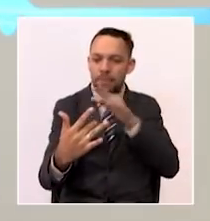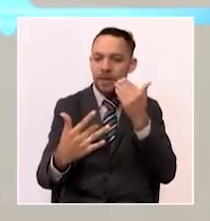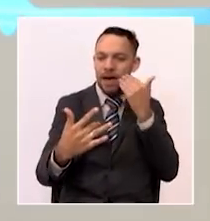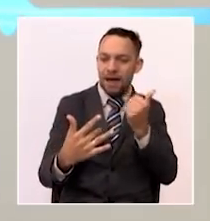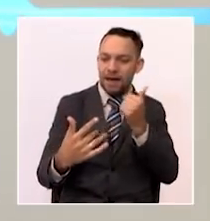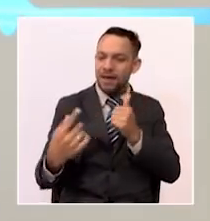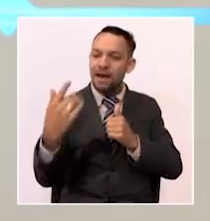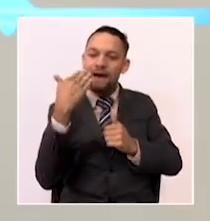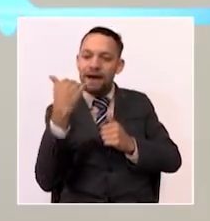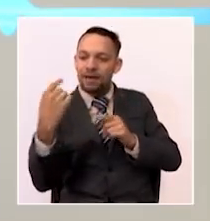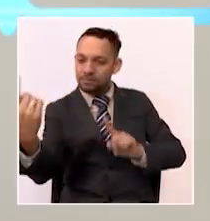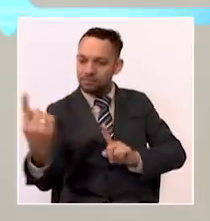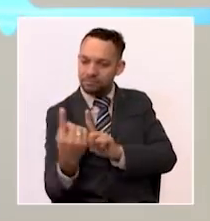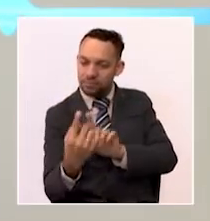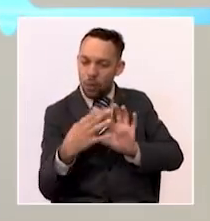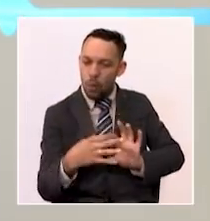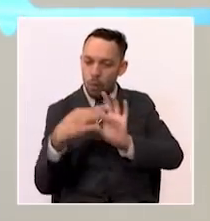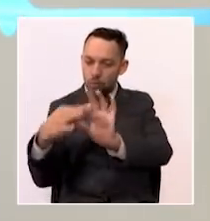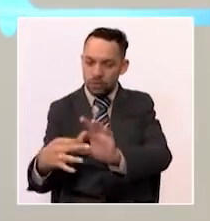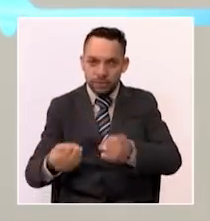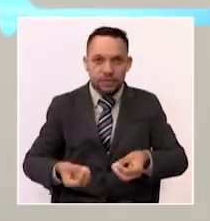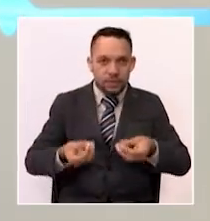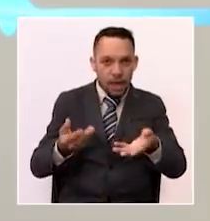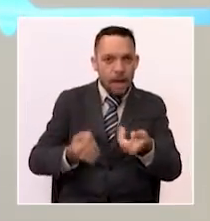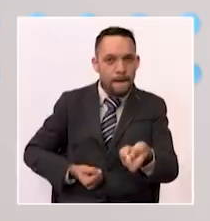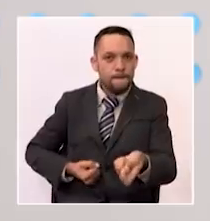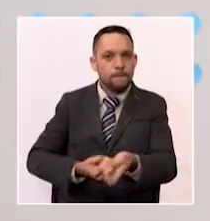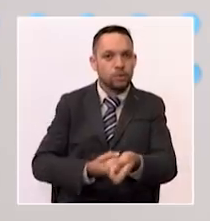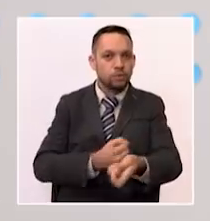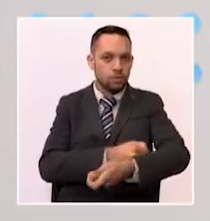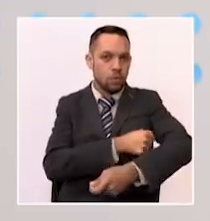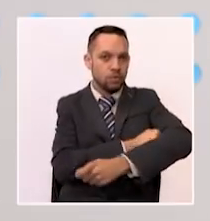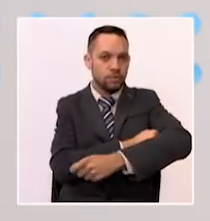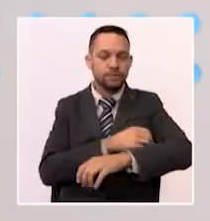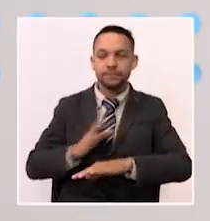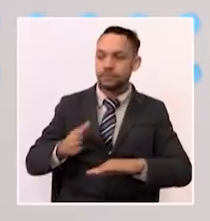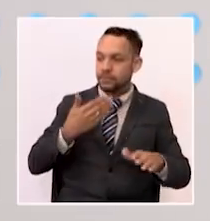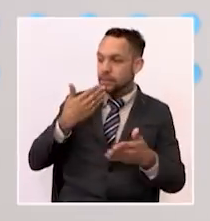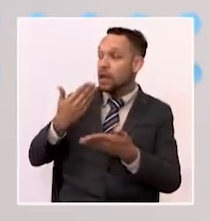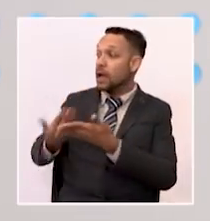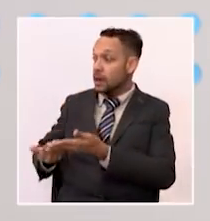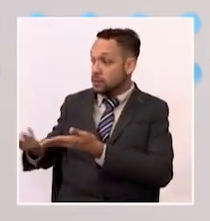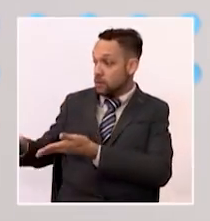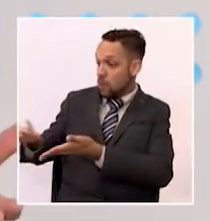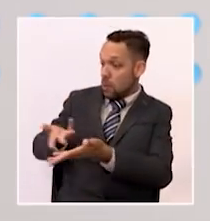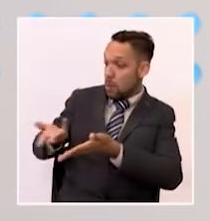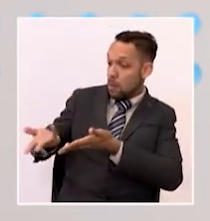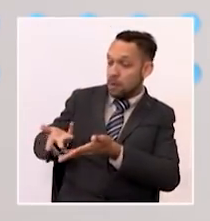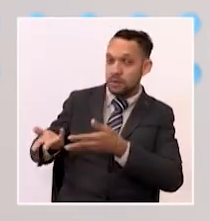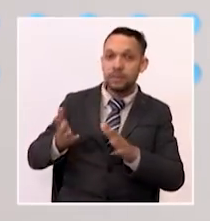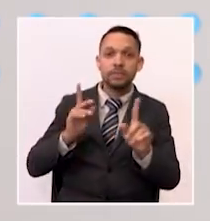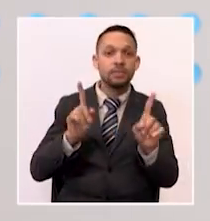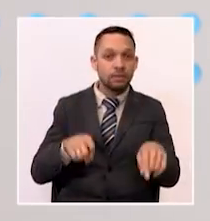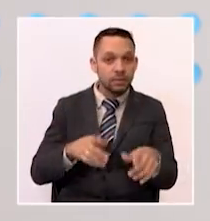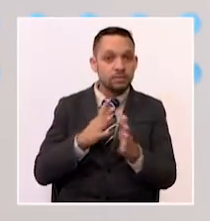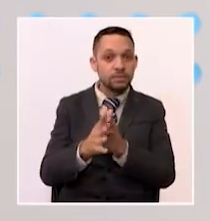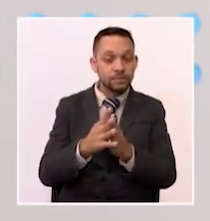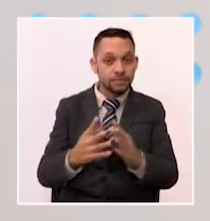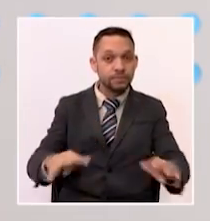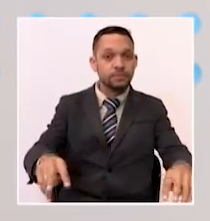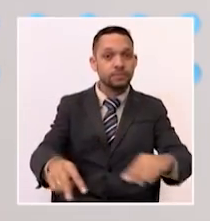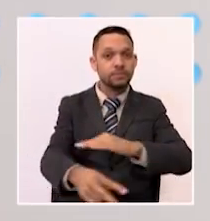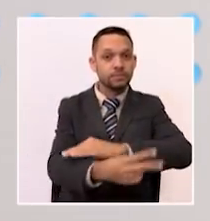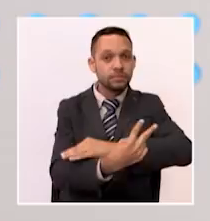somos ginecólogas y estamos para servirles. Mil gracias a ti, a Santiago también, muchas gracias por acompañarnos, a todas las personas de todo